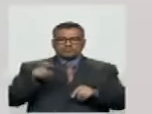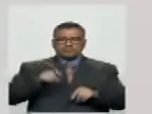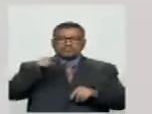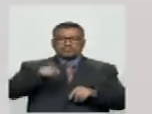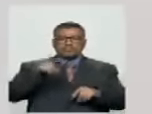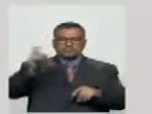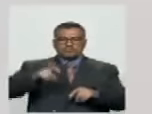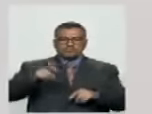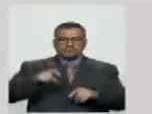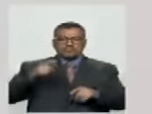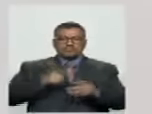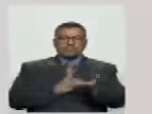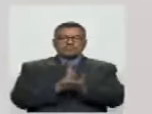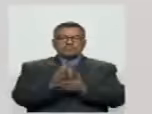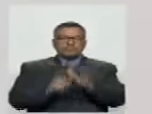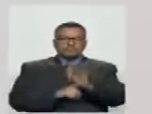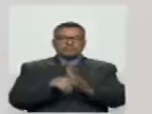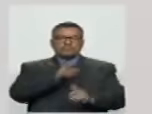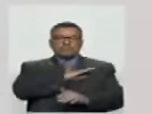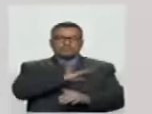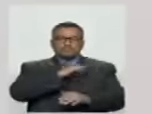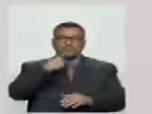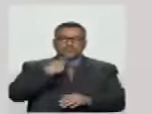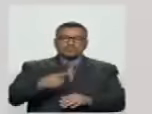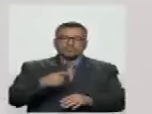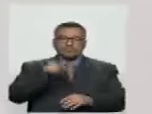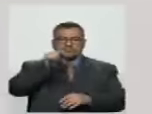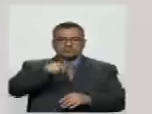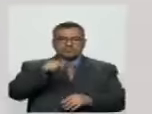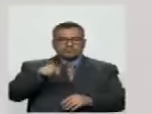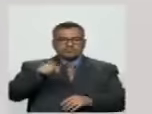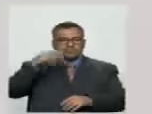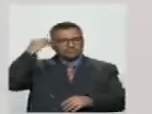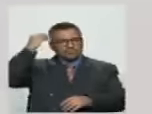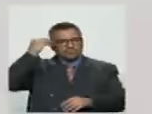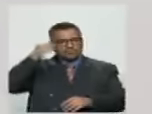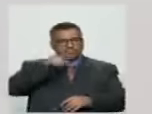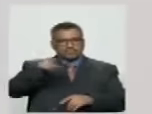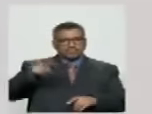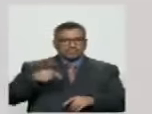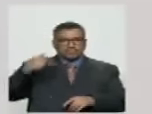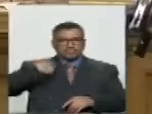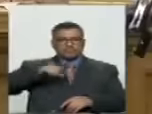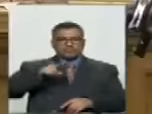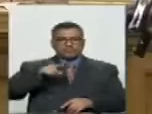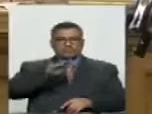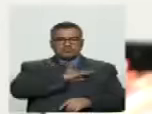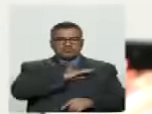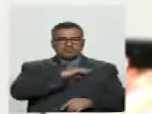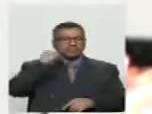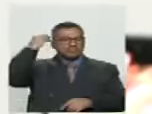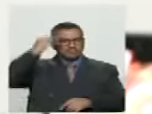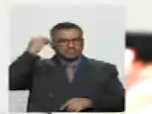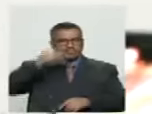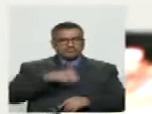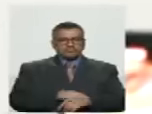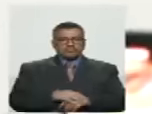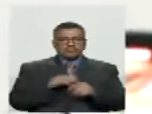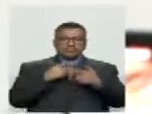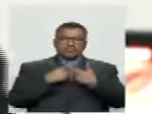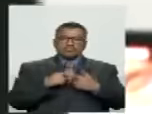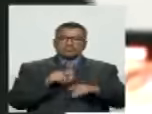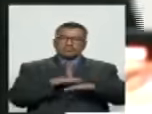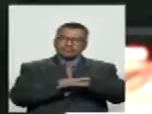Tú necesitas seguir creyendo lo que a mí me dé la gana que tú creas. Y tú crees que eres tú quien lo está creyendo.